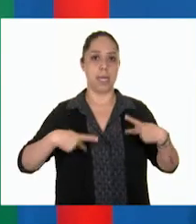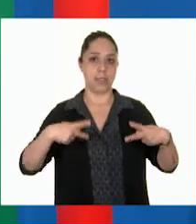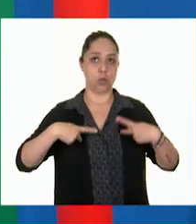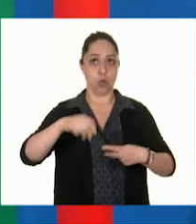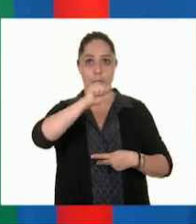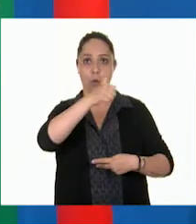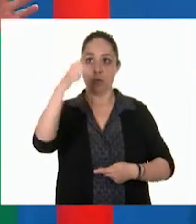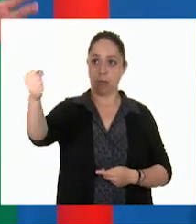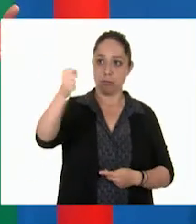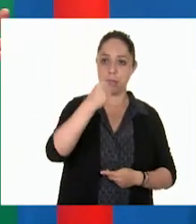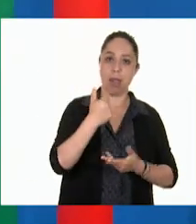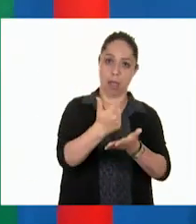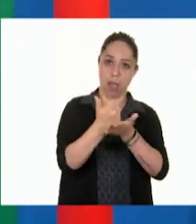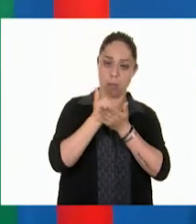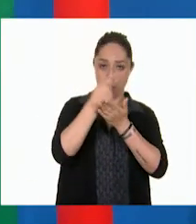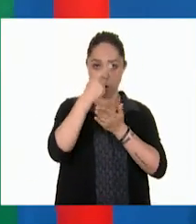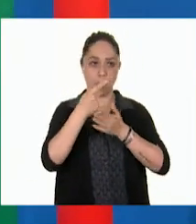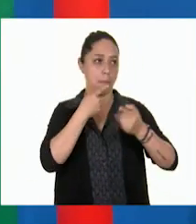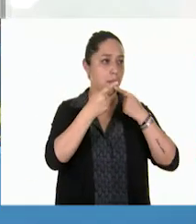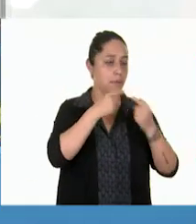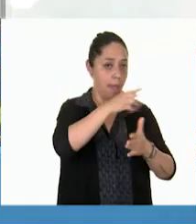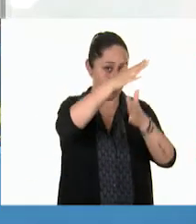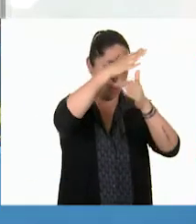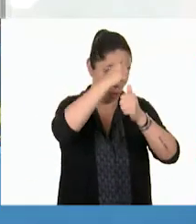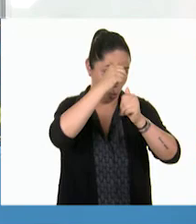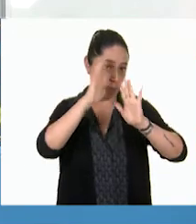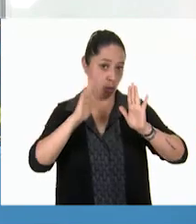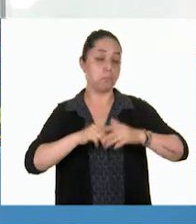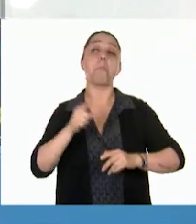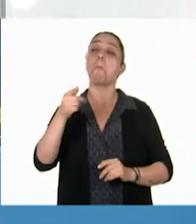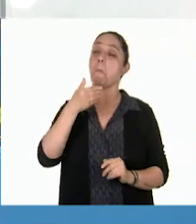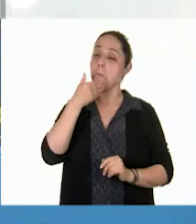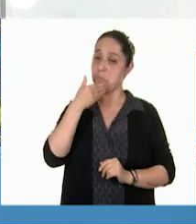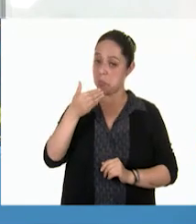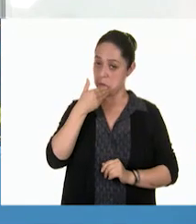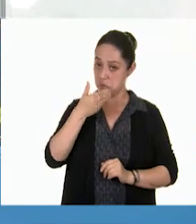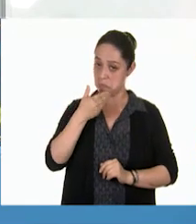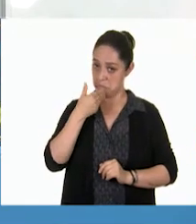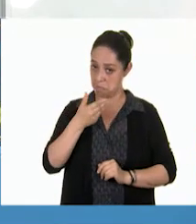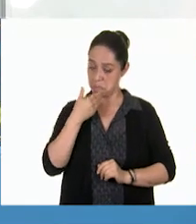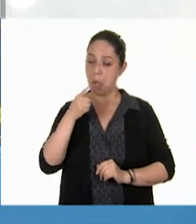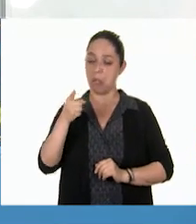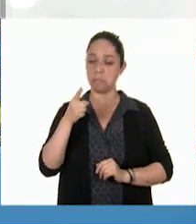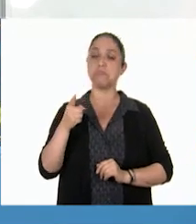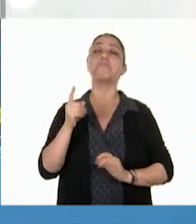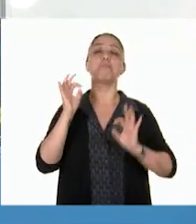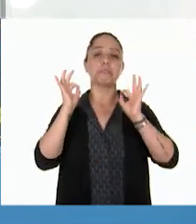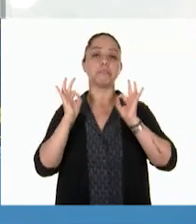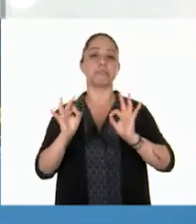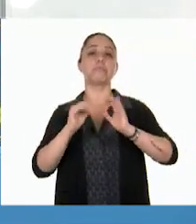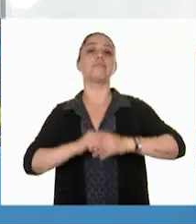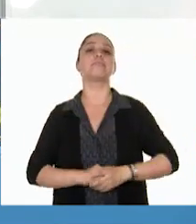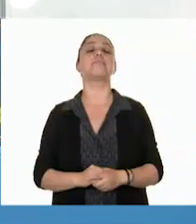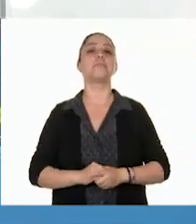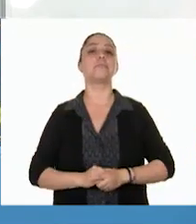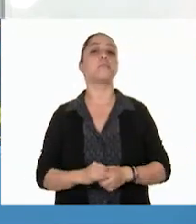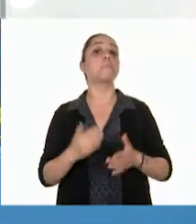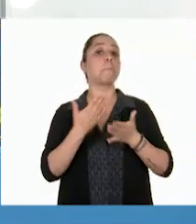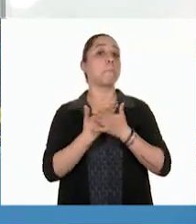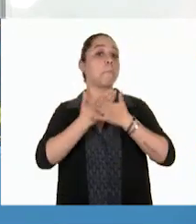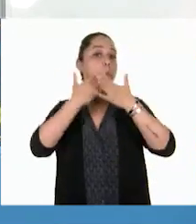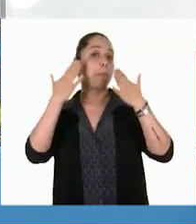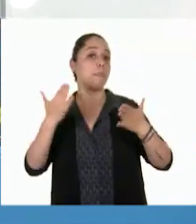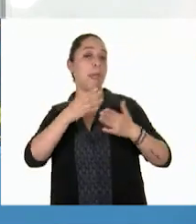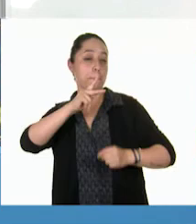que beneficie a todas y a todos, ¿no? Correcta. Es una respuesta muy completa. Ahora vamos con